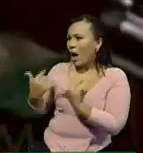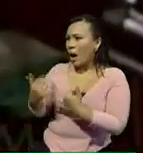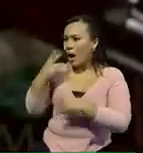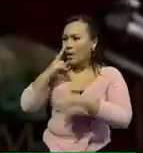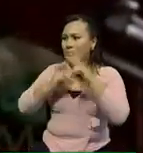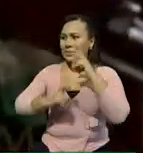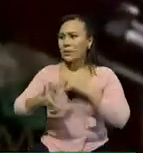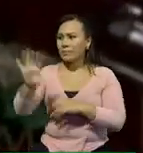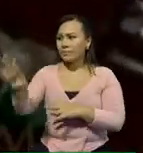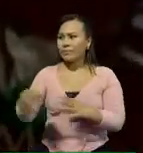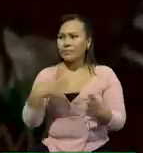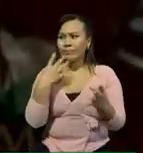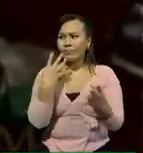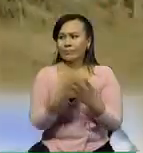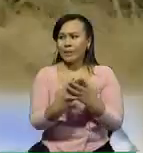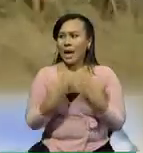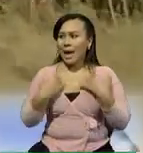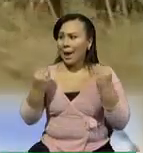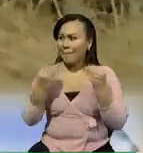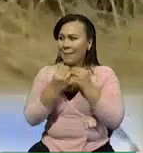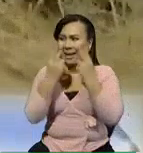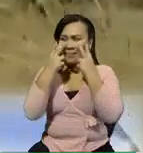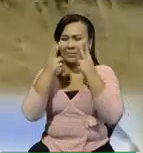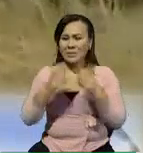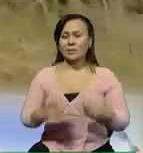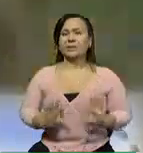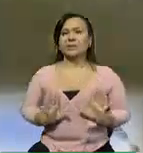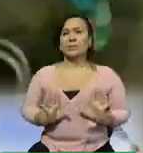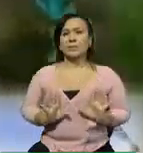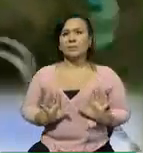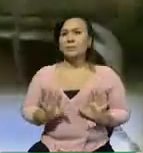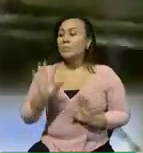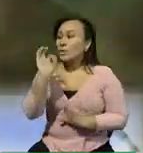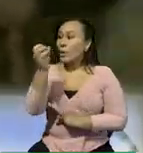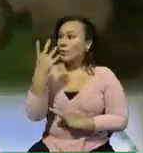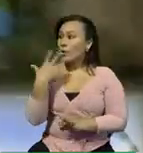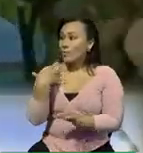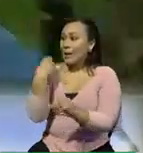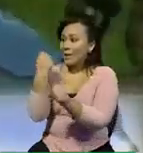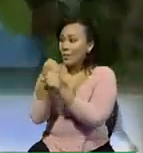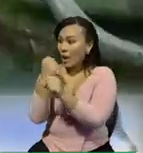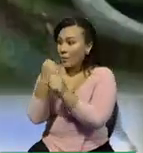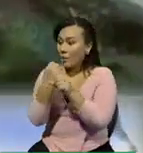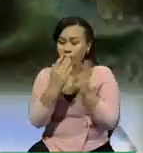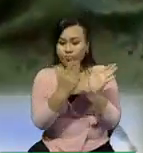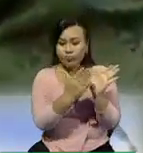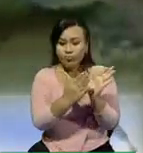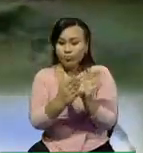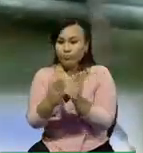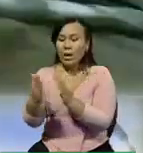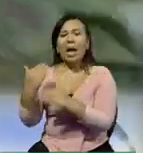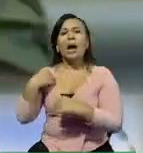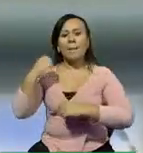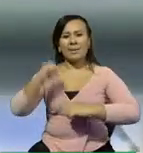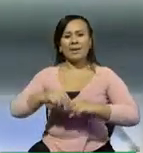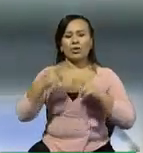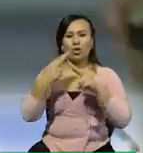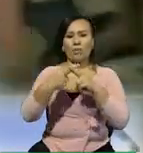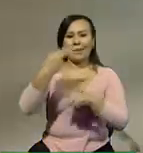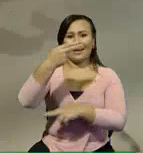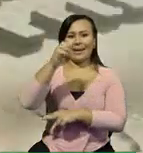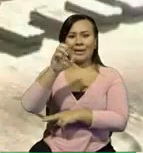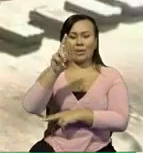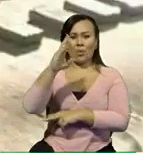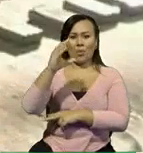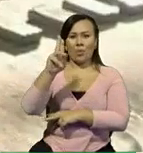su captura y posterior imputación de cargos. Esto mientras que en una operación de las tropas de la Fuerza de Tarea Conjunta Hércules lograron